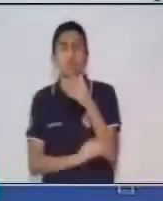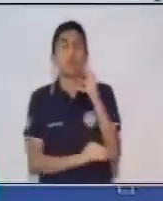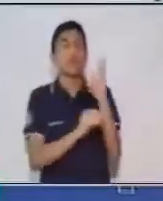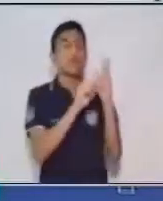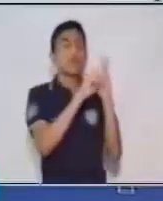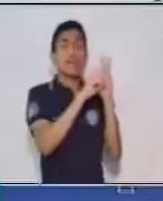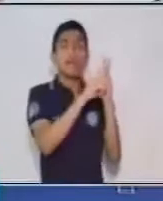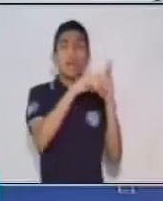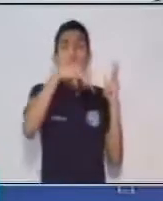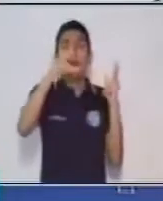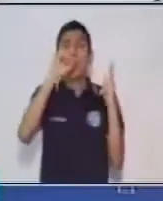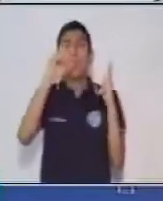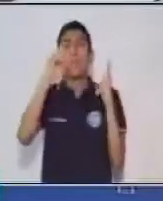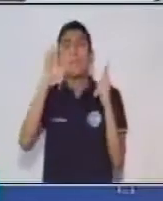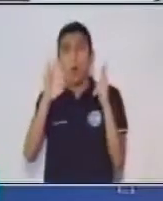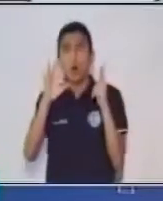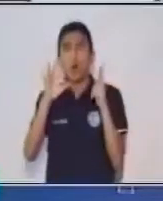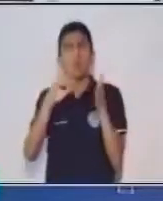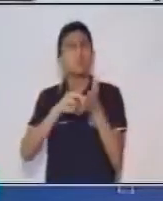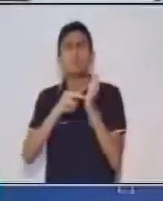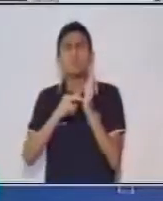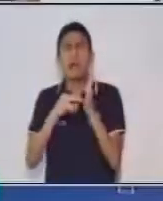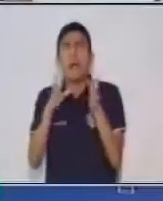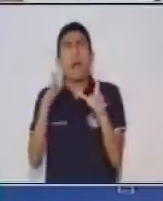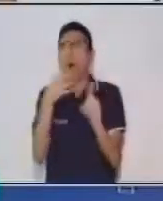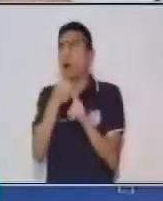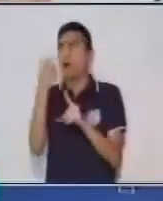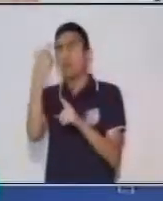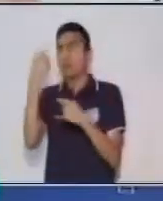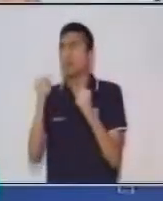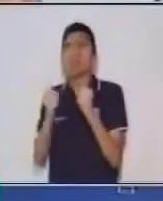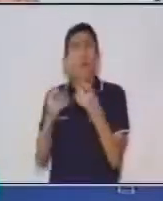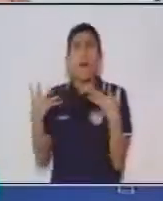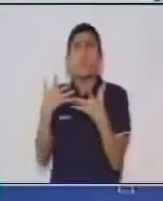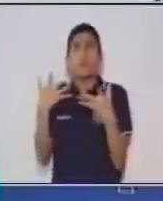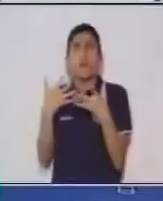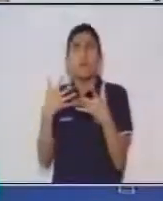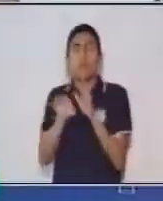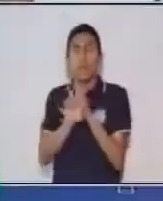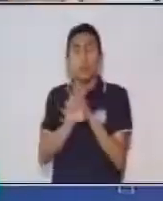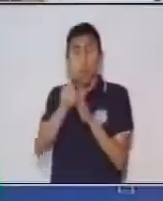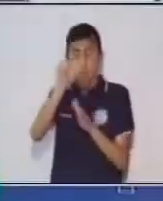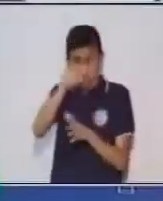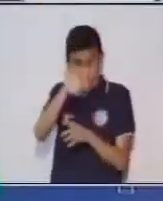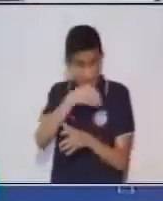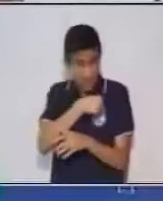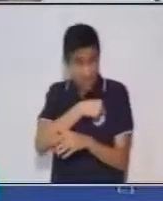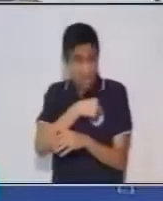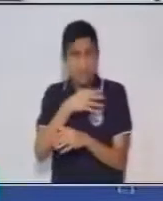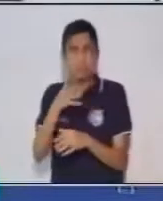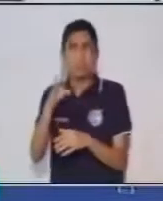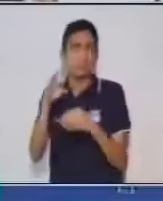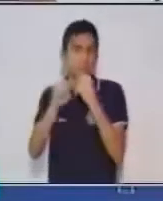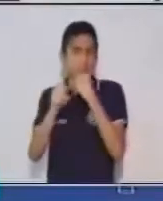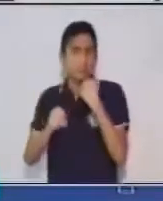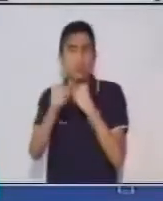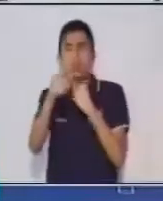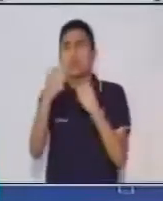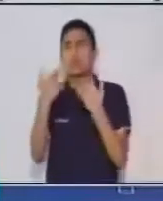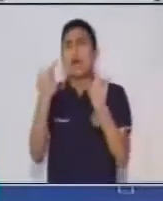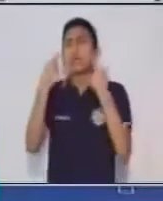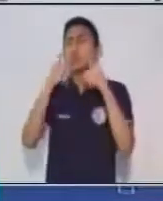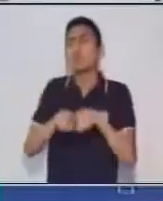actitud que nosotros tomamos ante lo que estamos hablando. Es decir, si queremos hablar sobre algo que realmente sucedió,